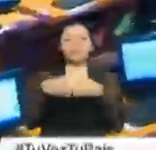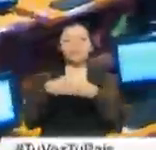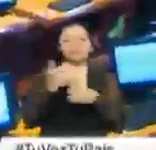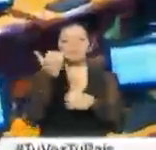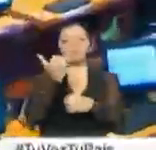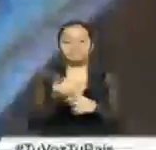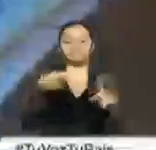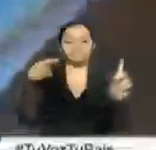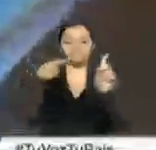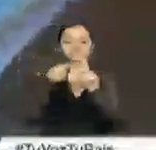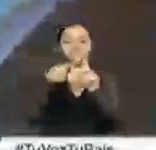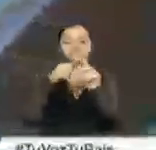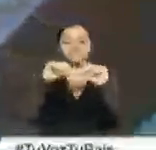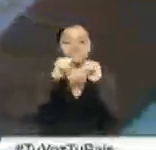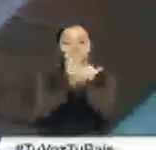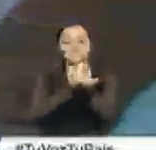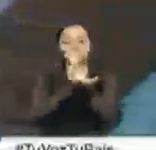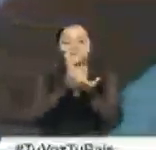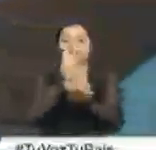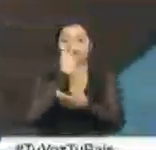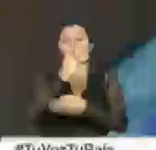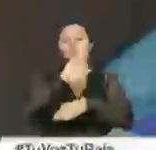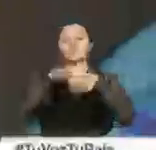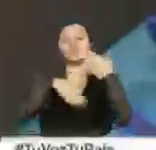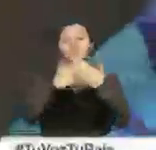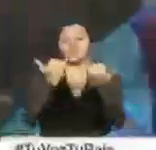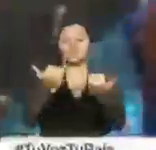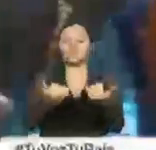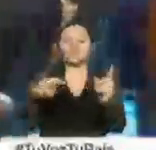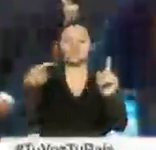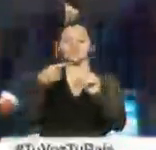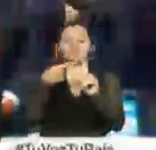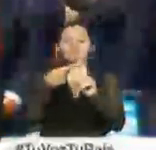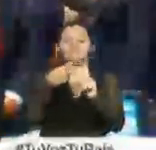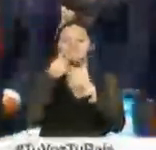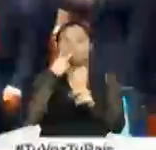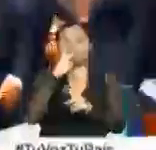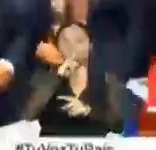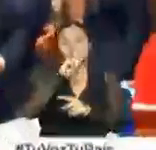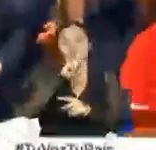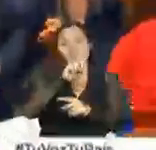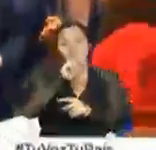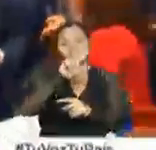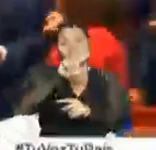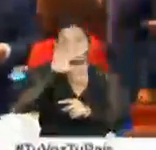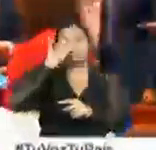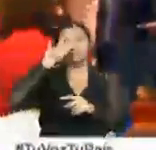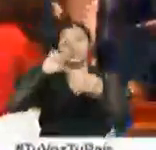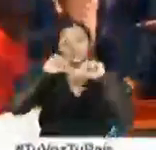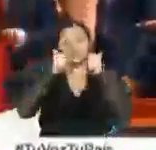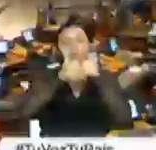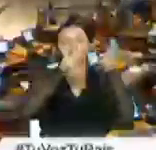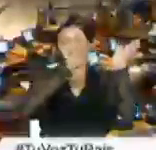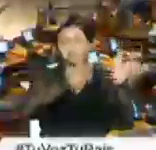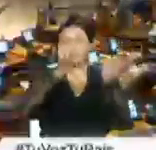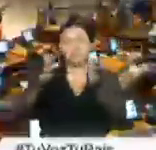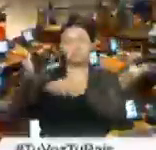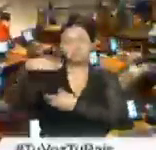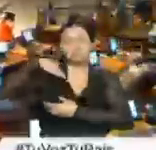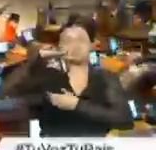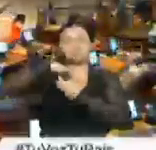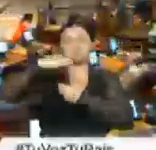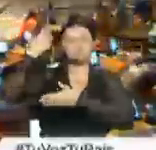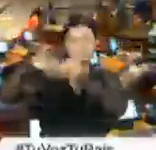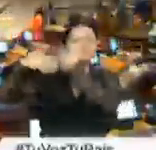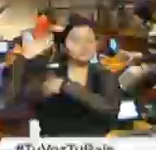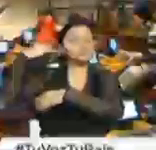Función Legislativa, por lo que sin necesidad de convocatoria asistieron los 137 asambleístas electos el pasado 19